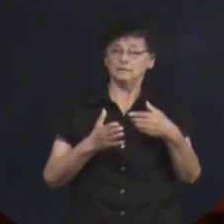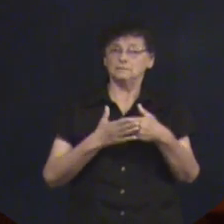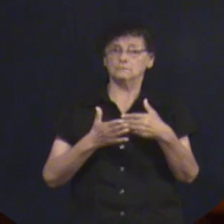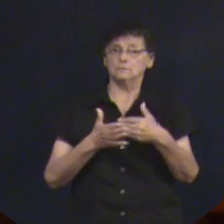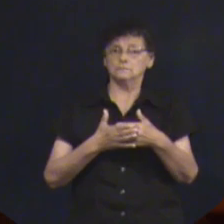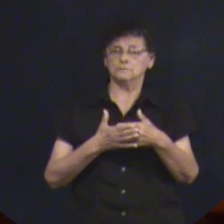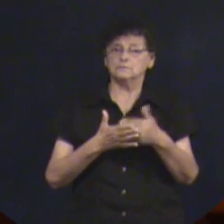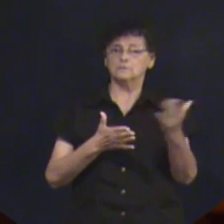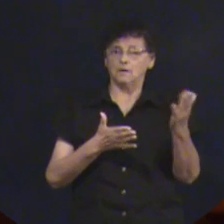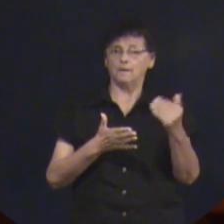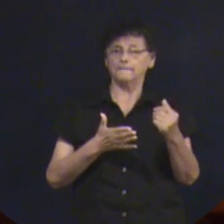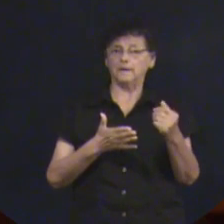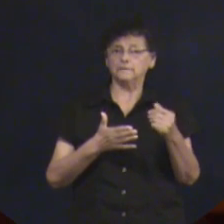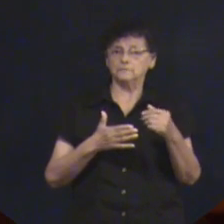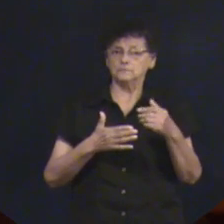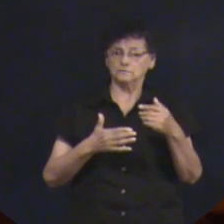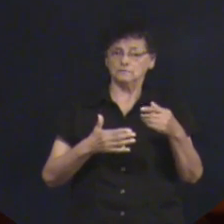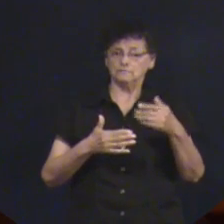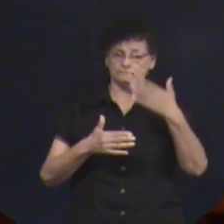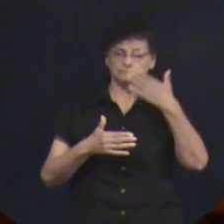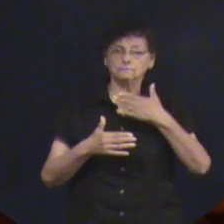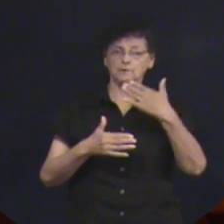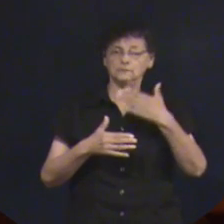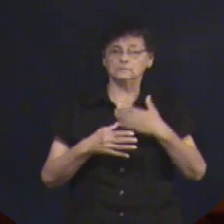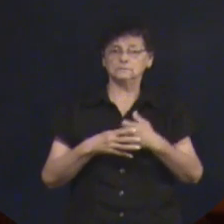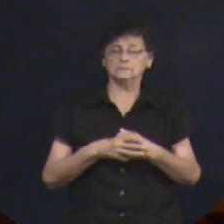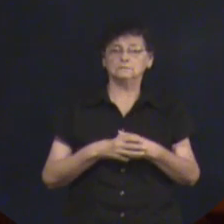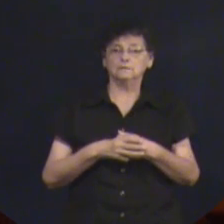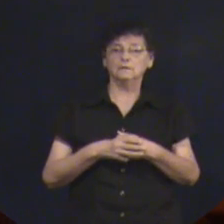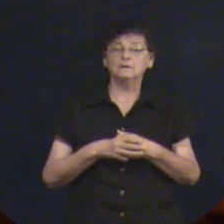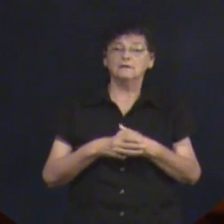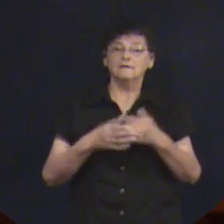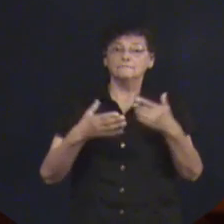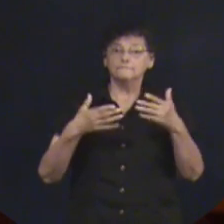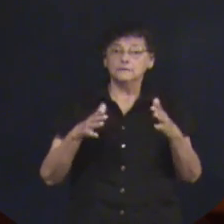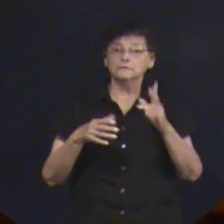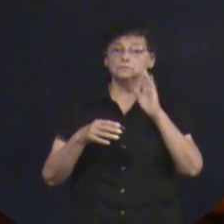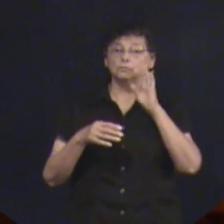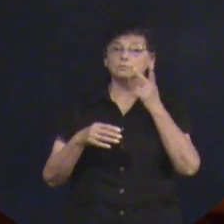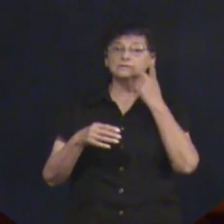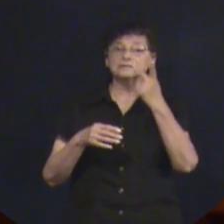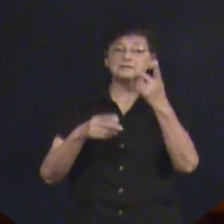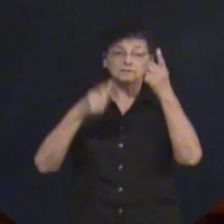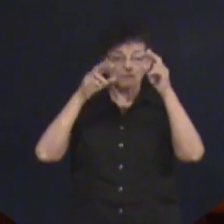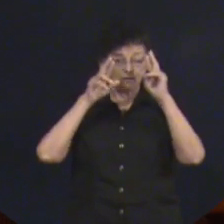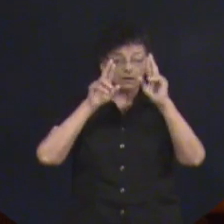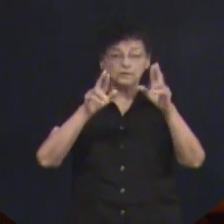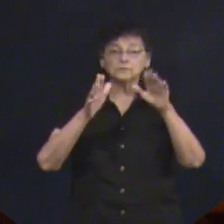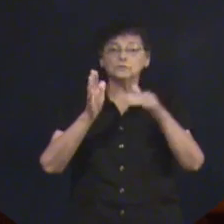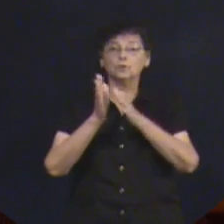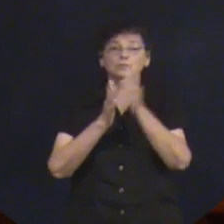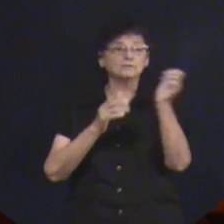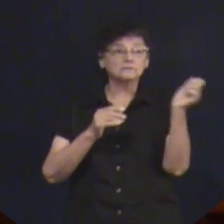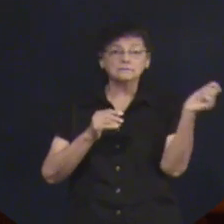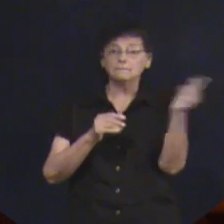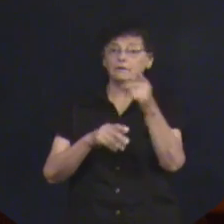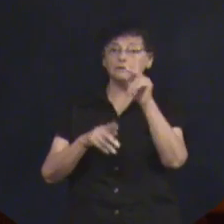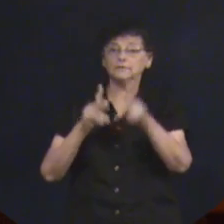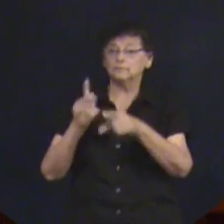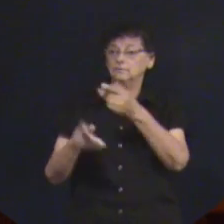acércate a la cabecera. Entonces te verás honrado en presencia de